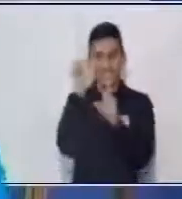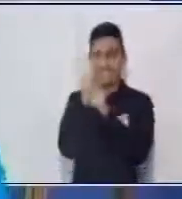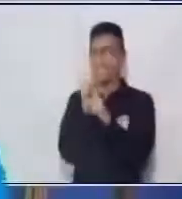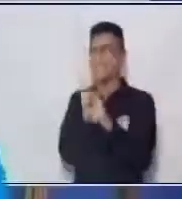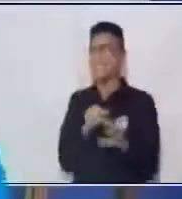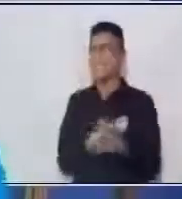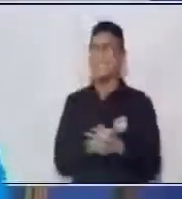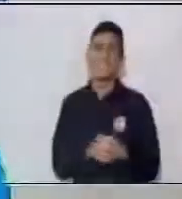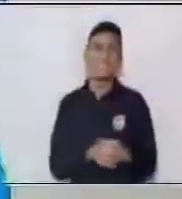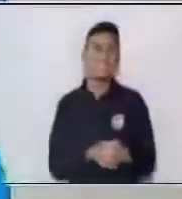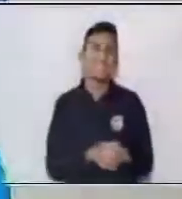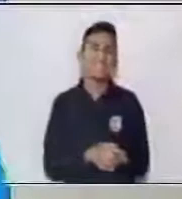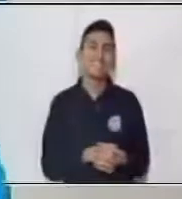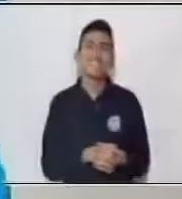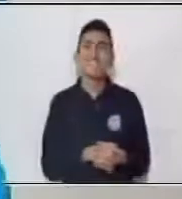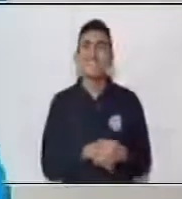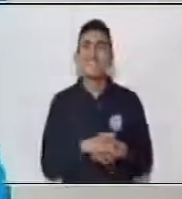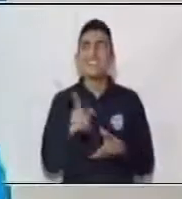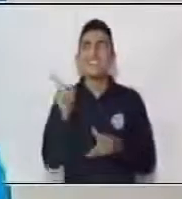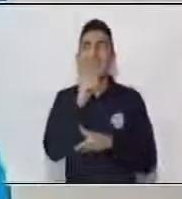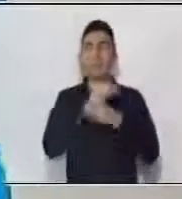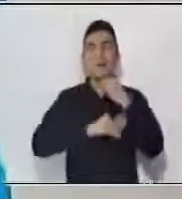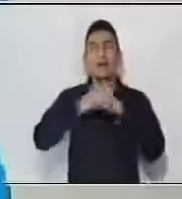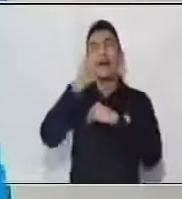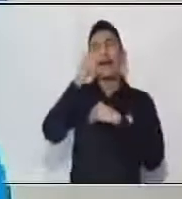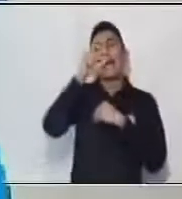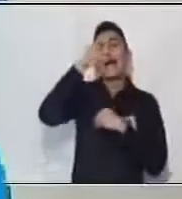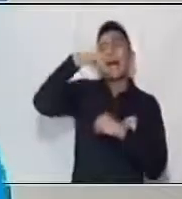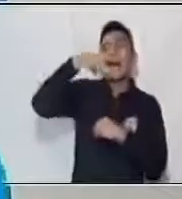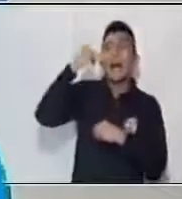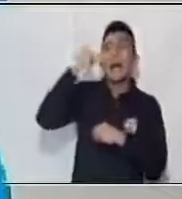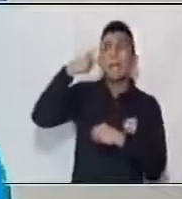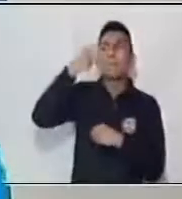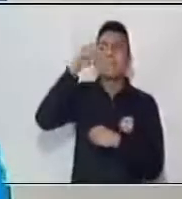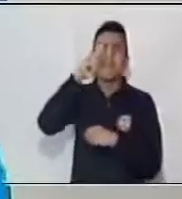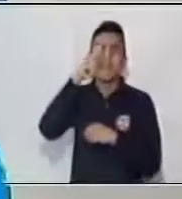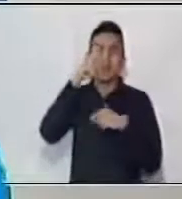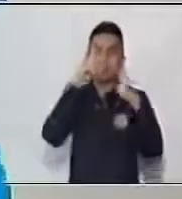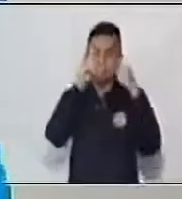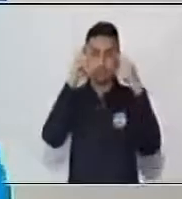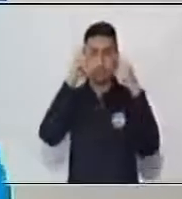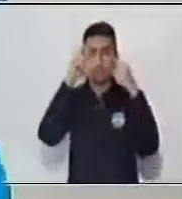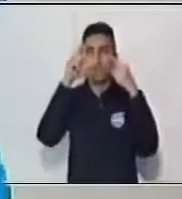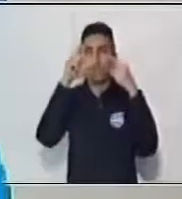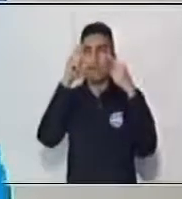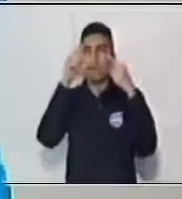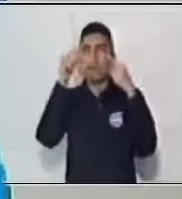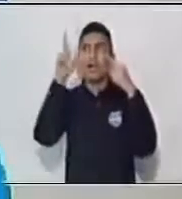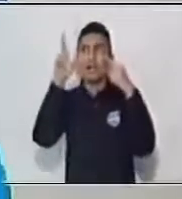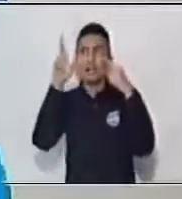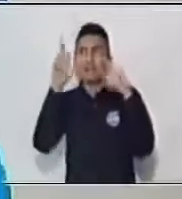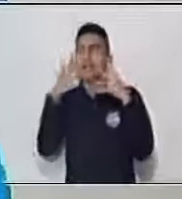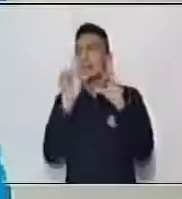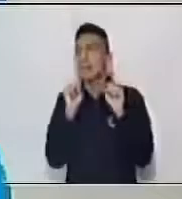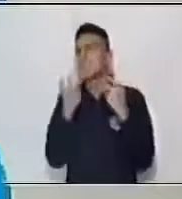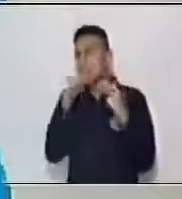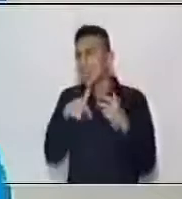la terminación no cambió para nada. Entonces ya lo tenemos ahí presente. ¿Qué vamos a hacer